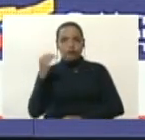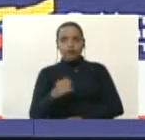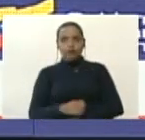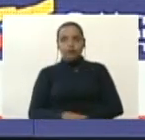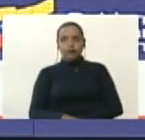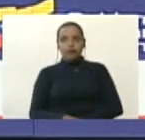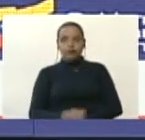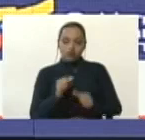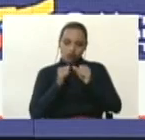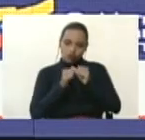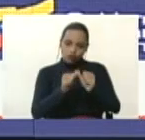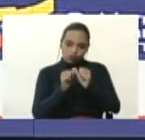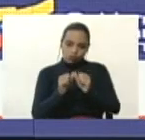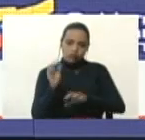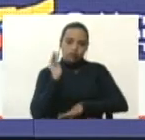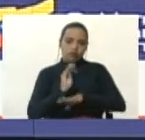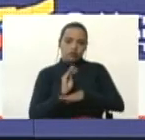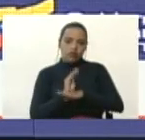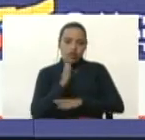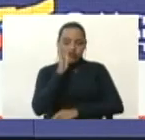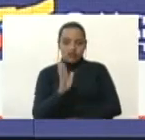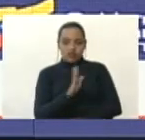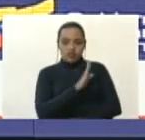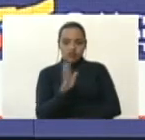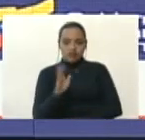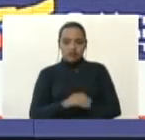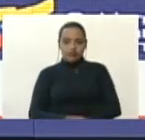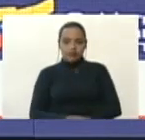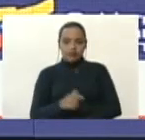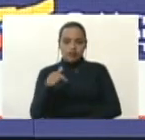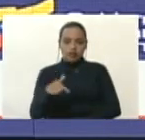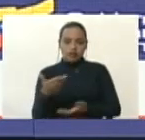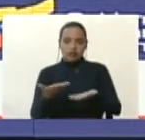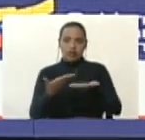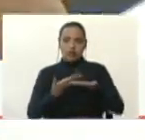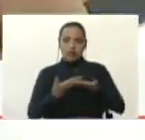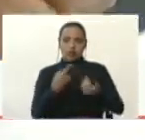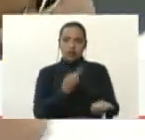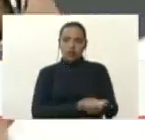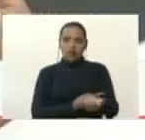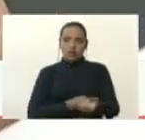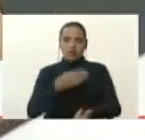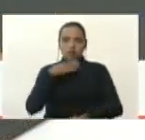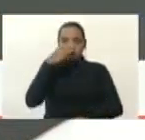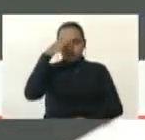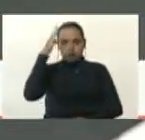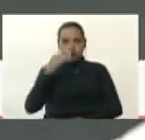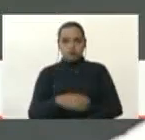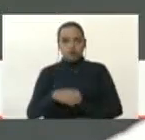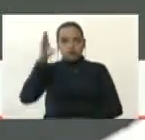que nos siga protegiendo y bendiciendo. Aquí me regalaron unos hermanos musulmanes de Turquía.